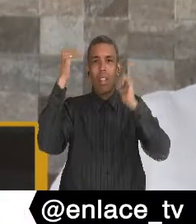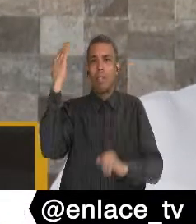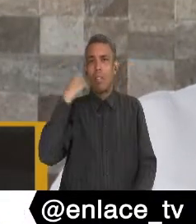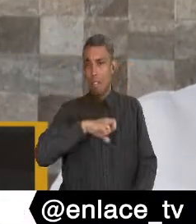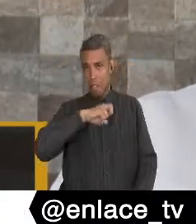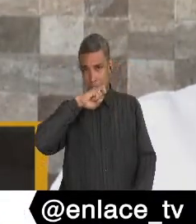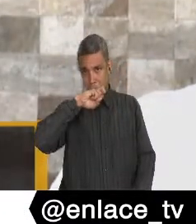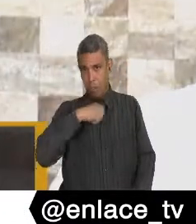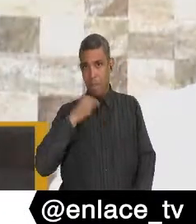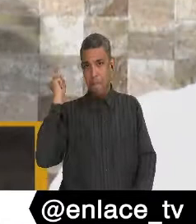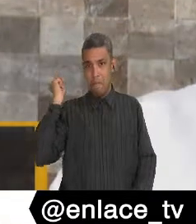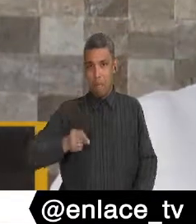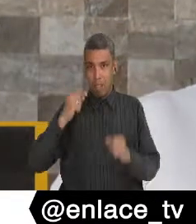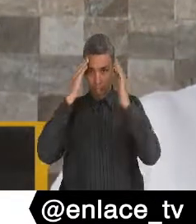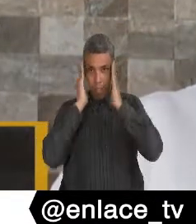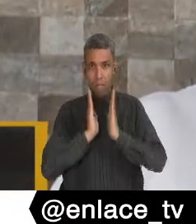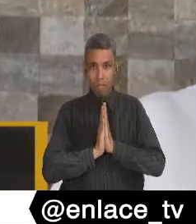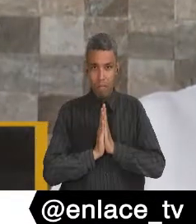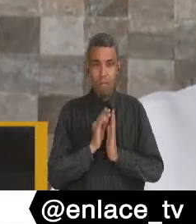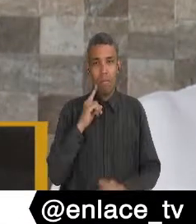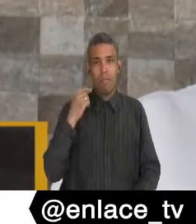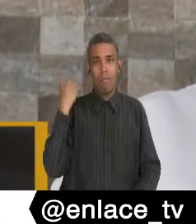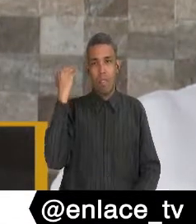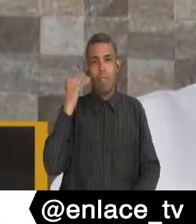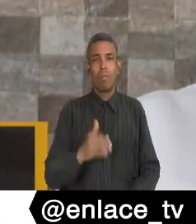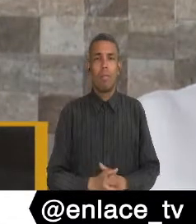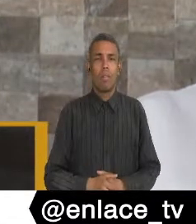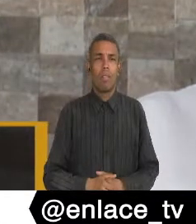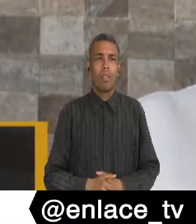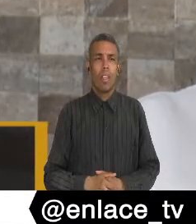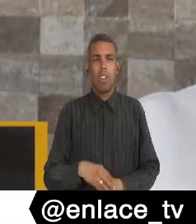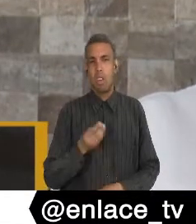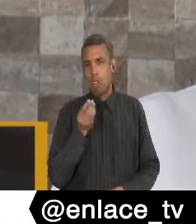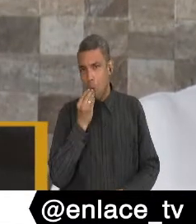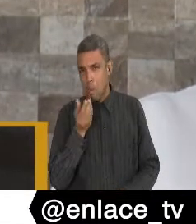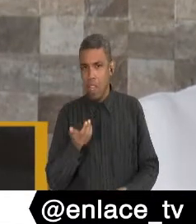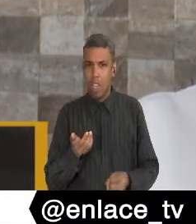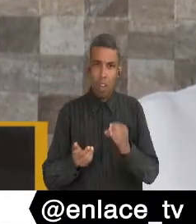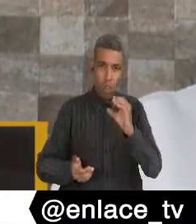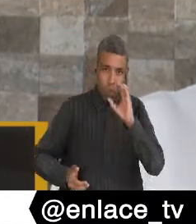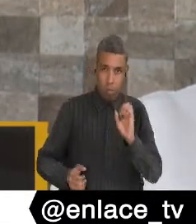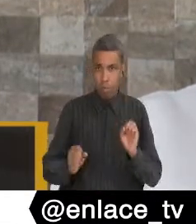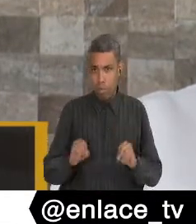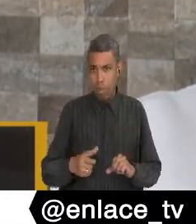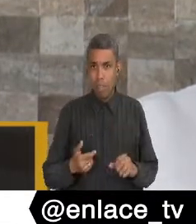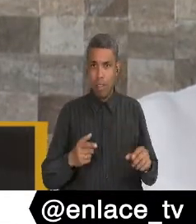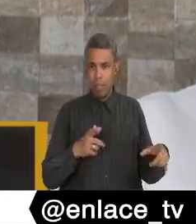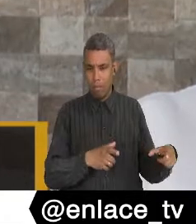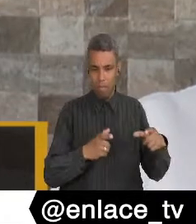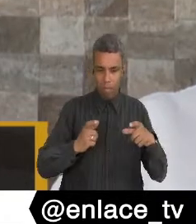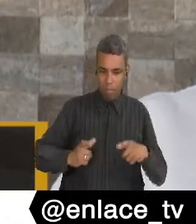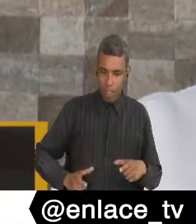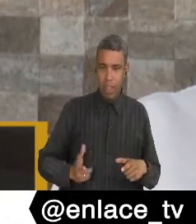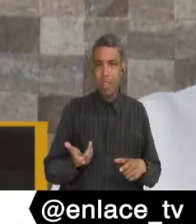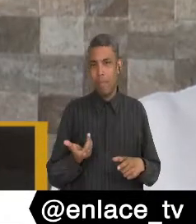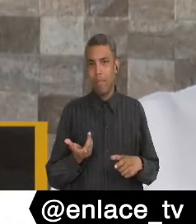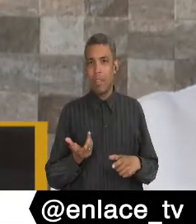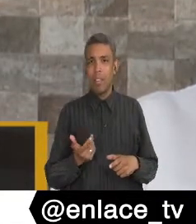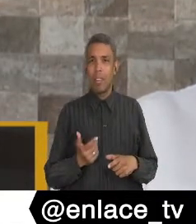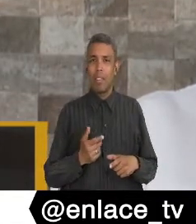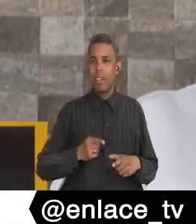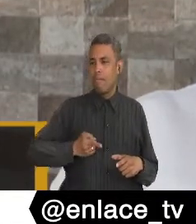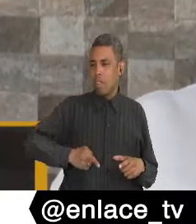decretado para la Iglesia Universal. Harán un bazar. Vamos a tener un, pues más que todo creo que un plato específicamente que hemos hablado con la